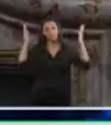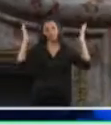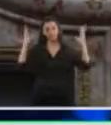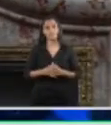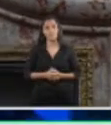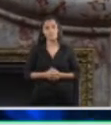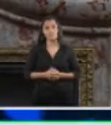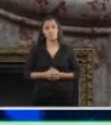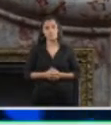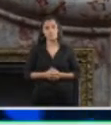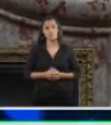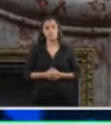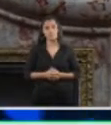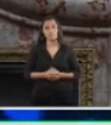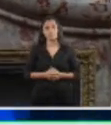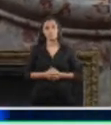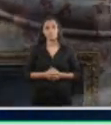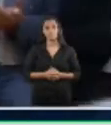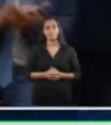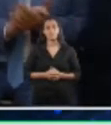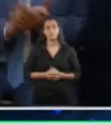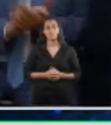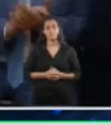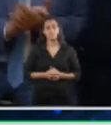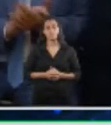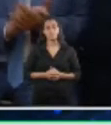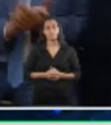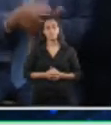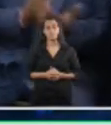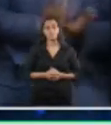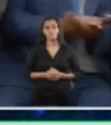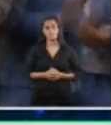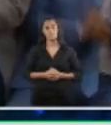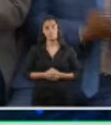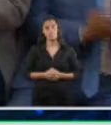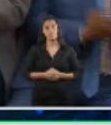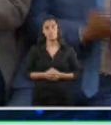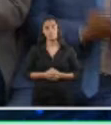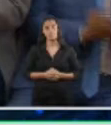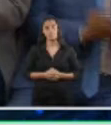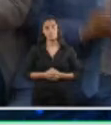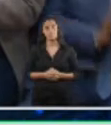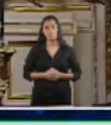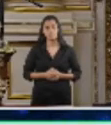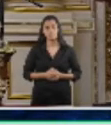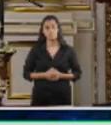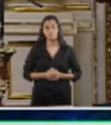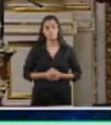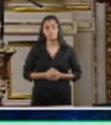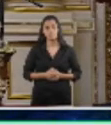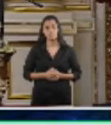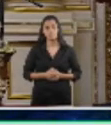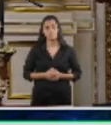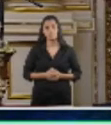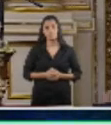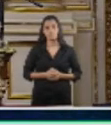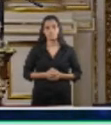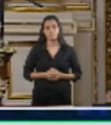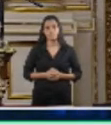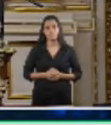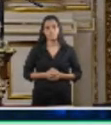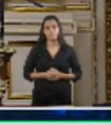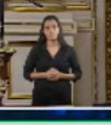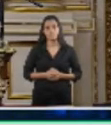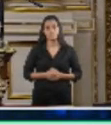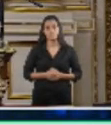ver qué botonera va a manejar. Claro. Según lo que dicen las primeras informaciones, va a tener la